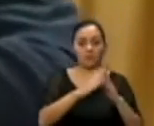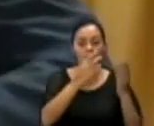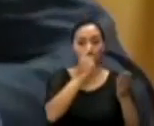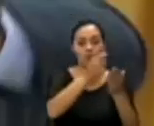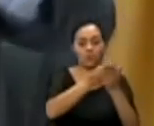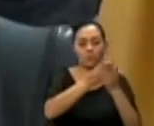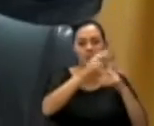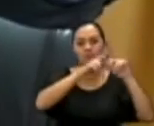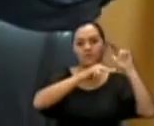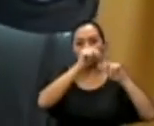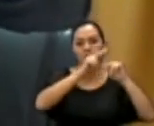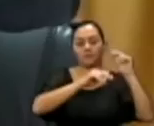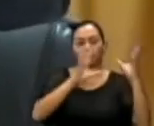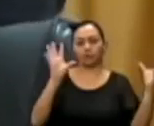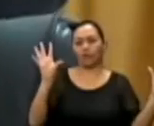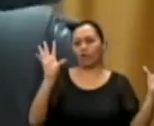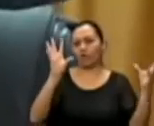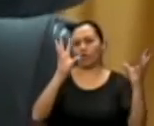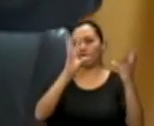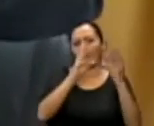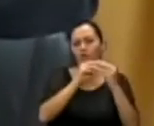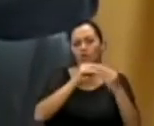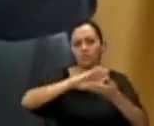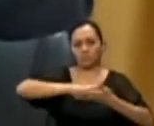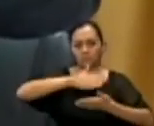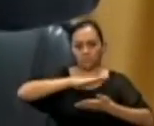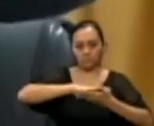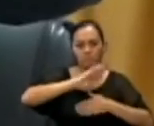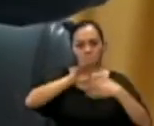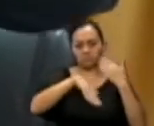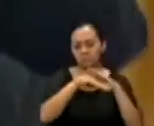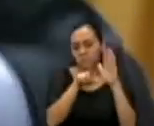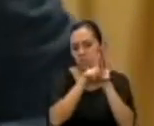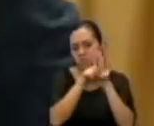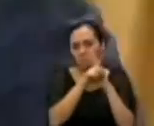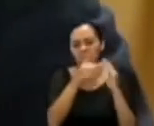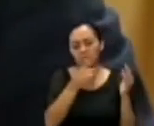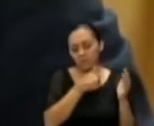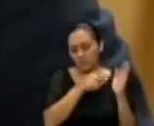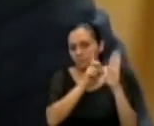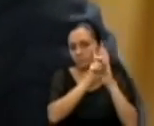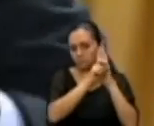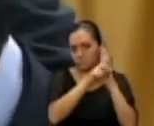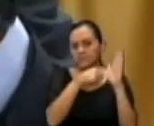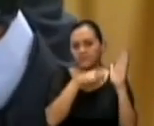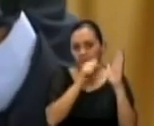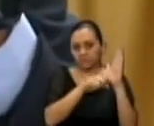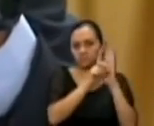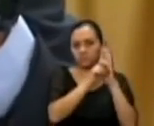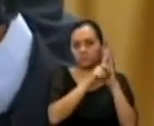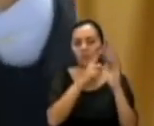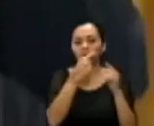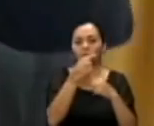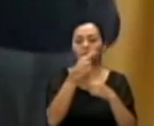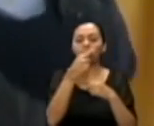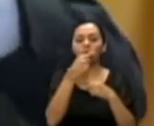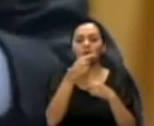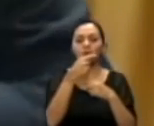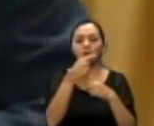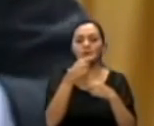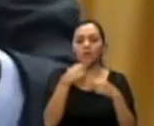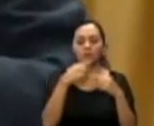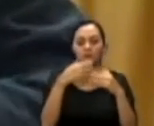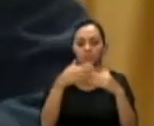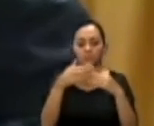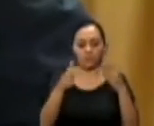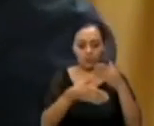departamento con todos los rigores de ley ahí está toda la información un apartamento de un dormitorio atrás de la cocina el